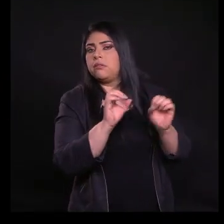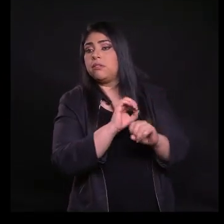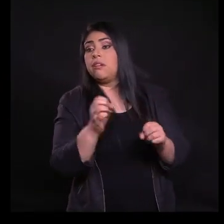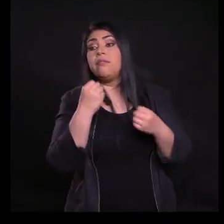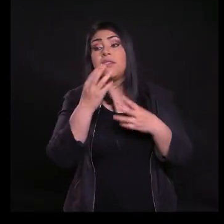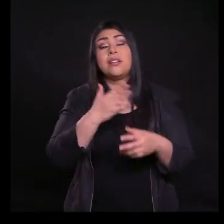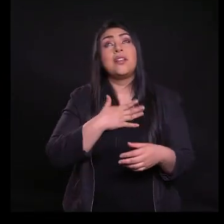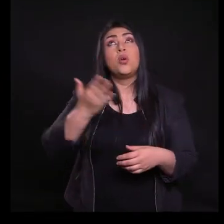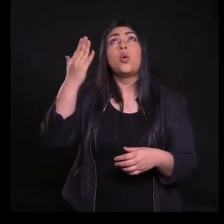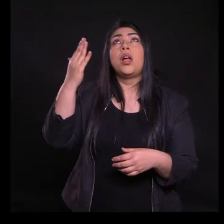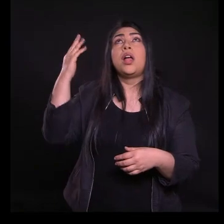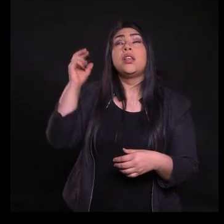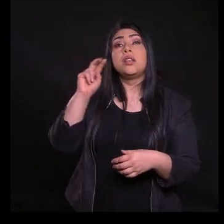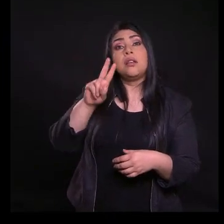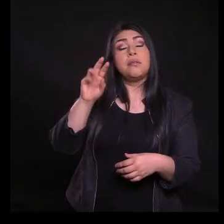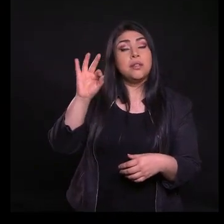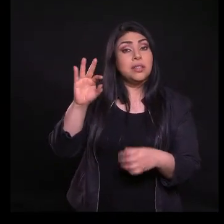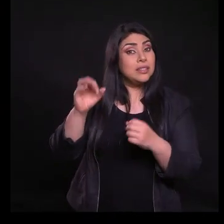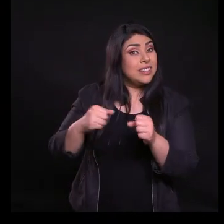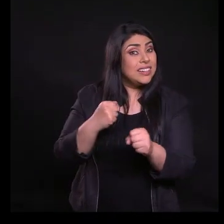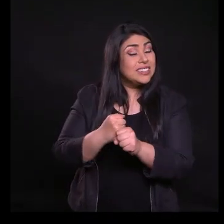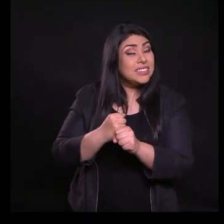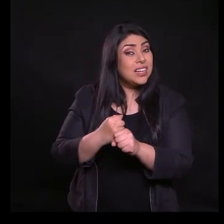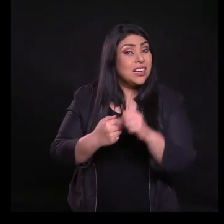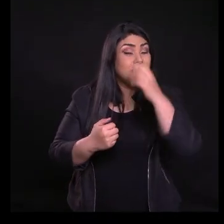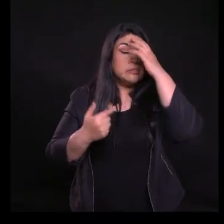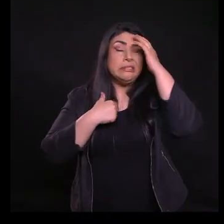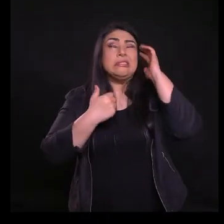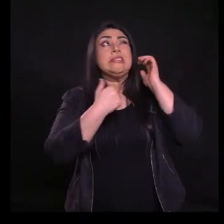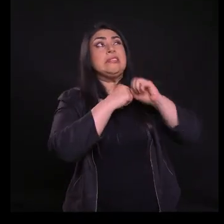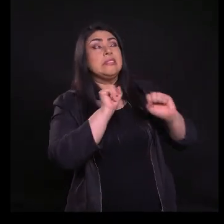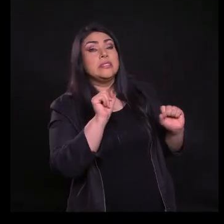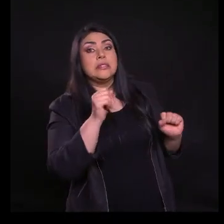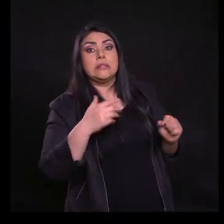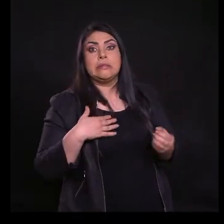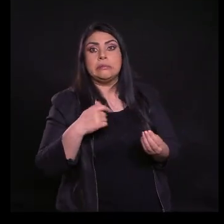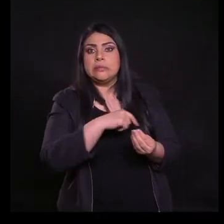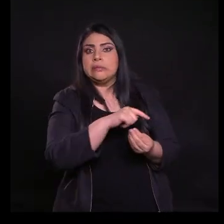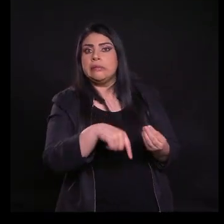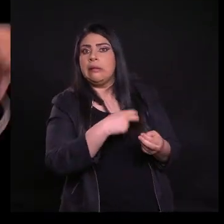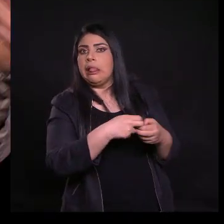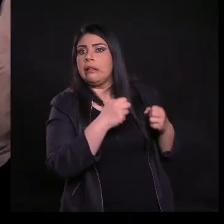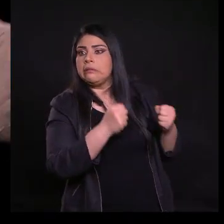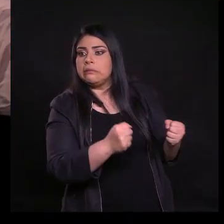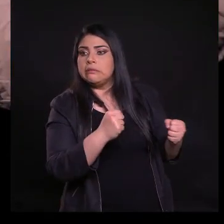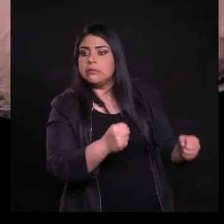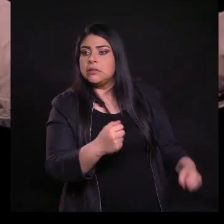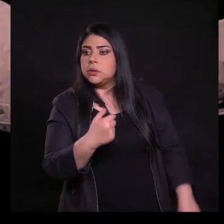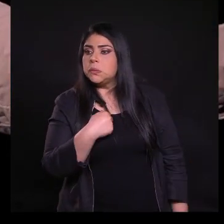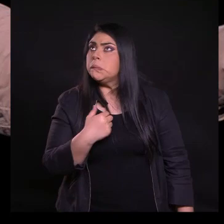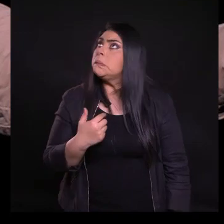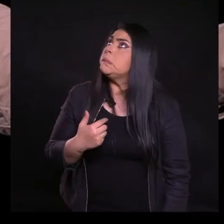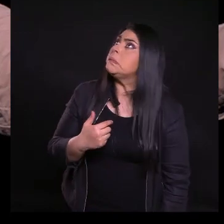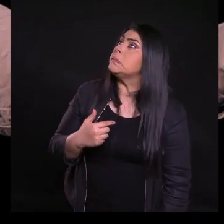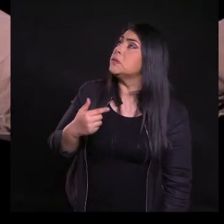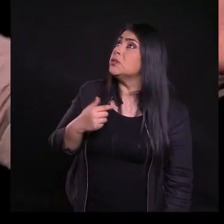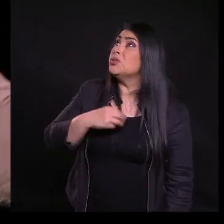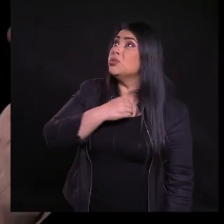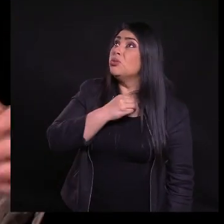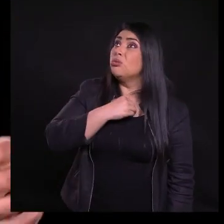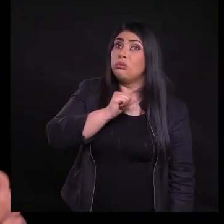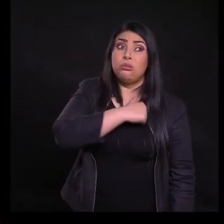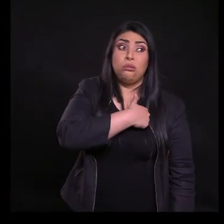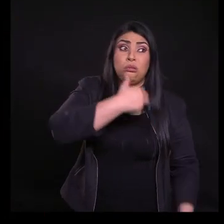23 años las cosas en mi familia se pusieron peor que antes y decía dios mío pero si ahora estoy tratando de hacer bien las